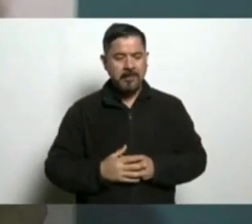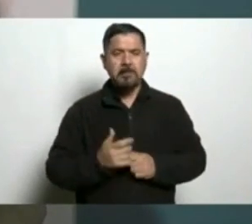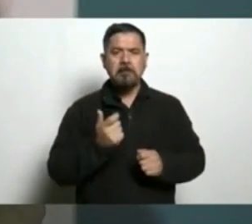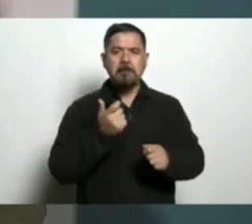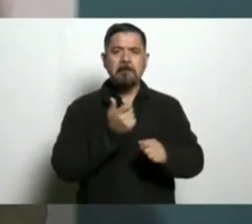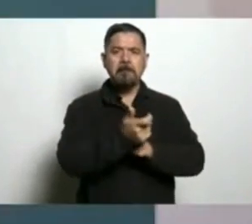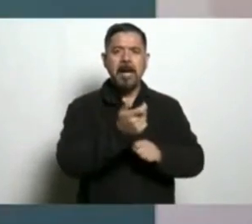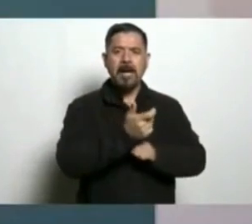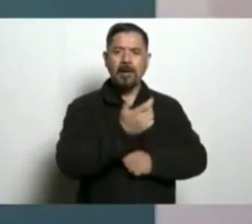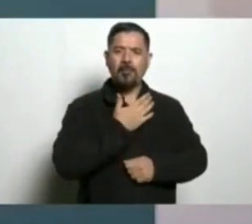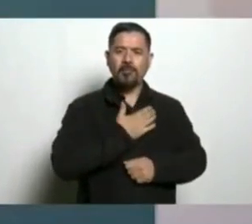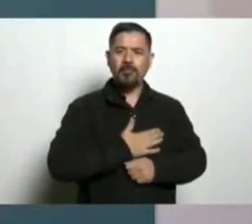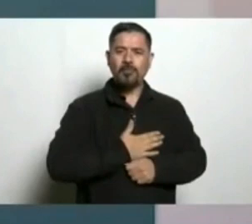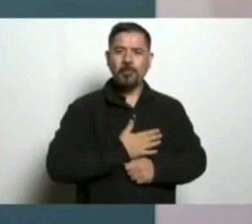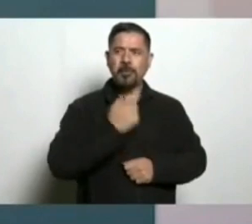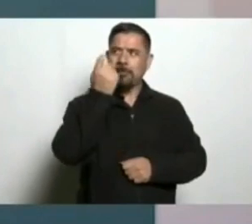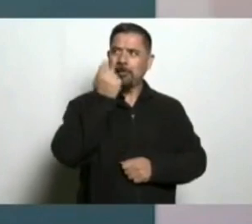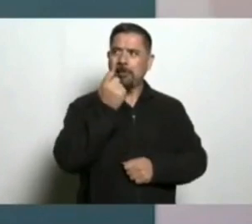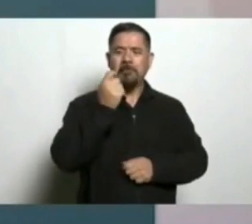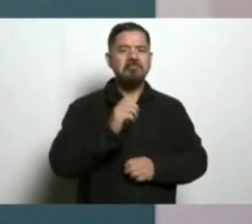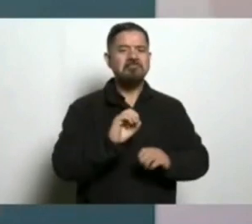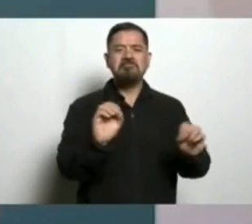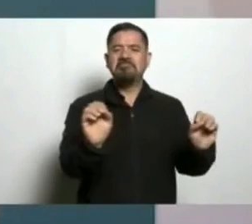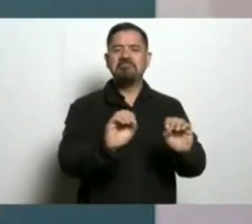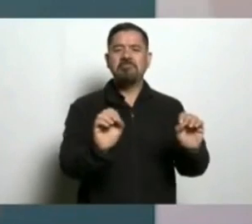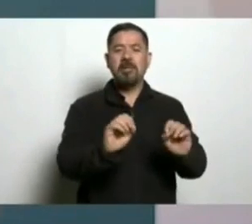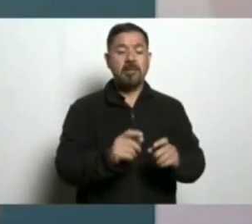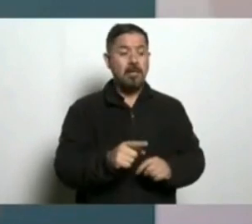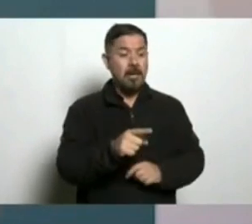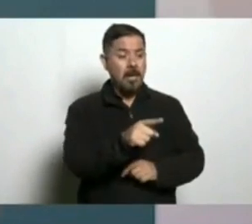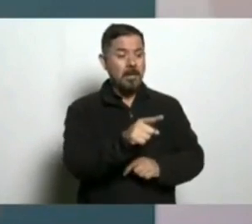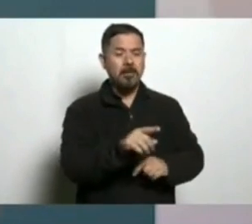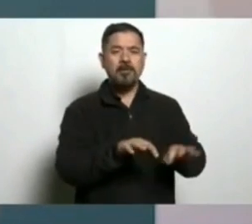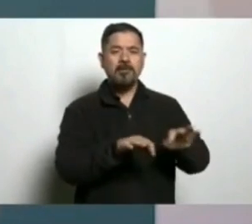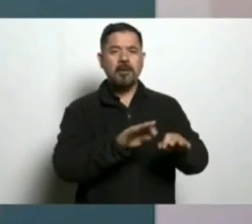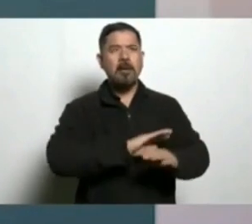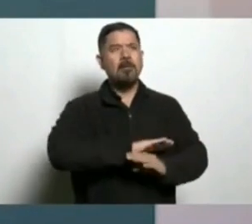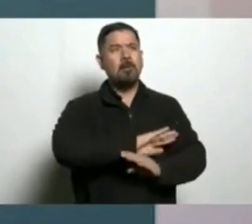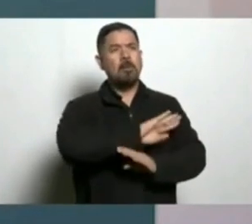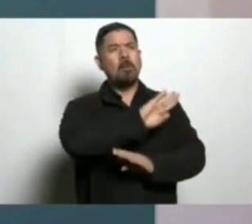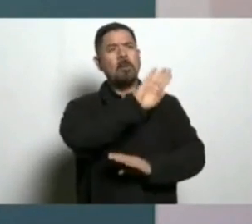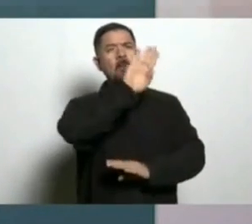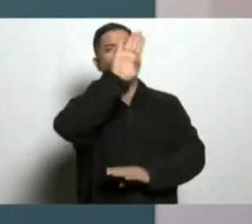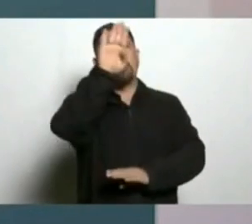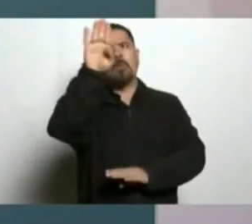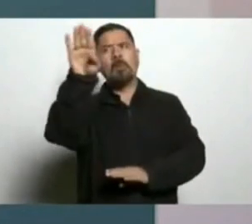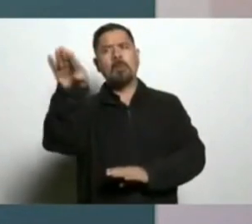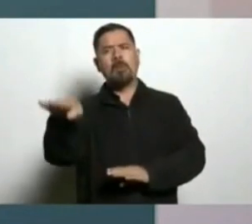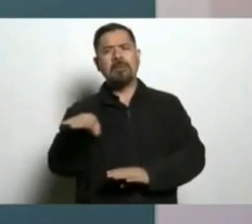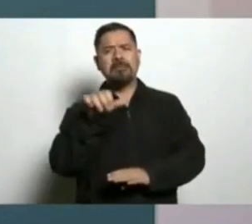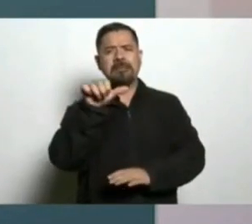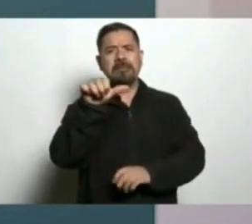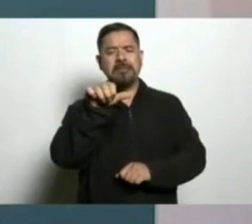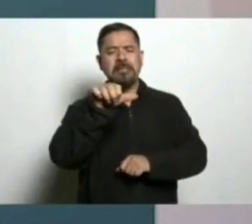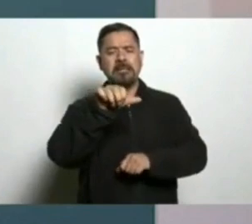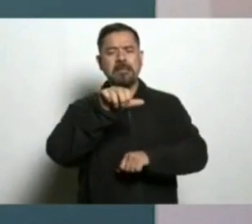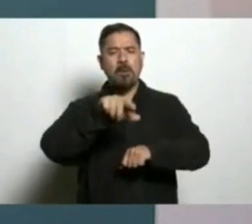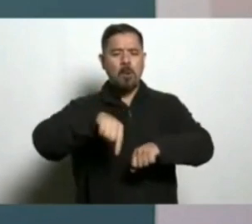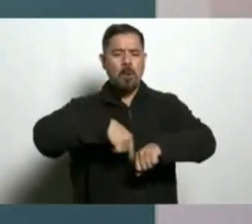salarios justos, las jornadas de trabajo eran hasta de 16